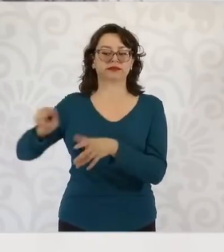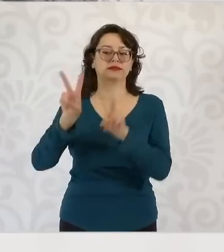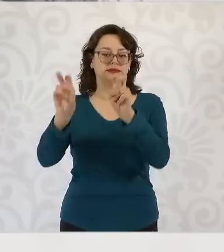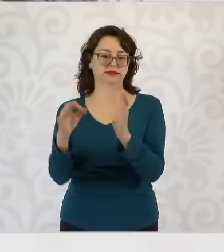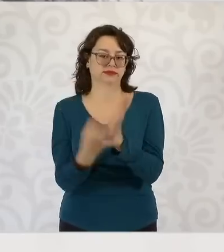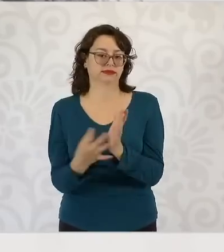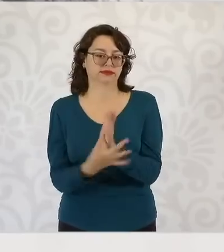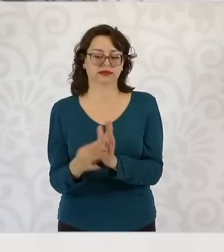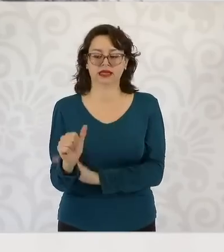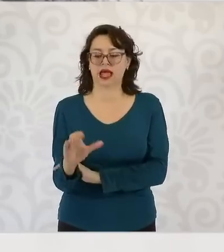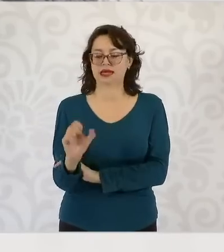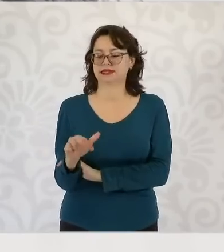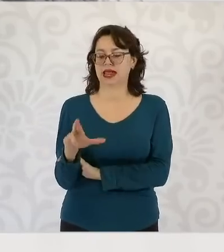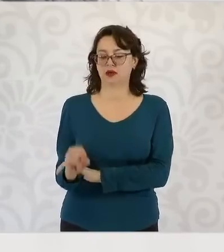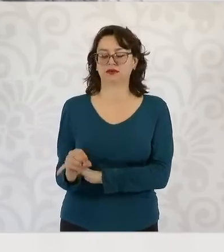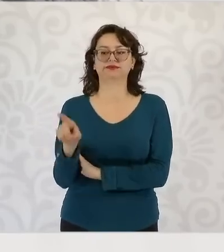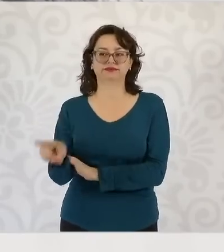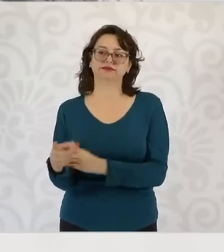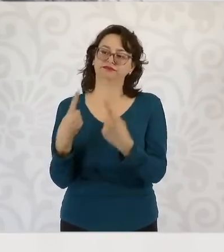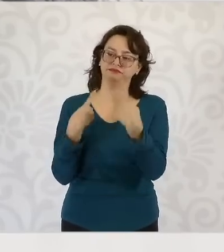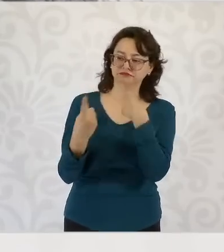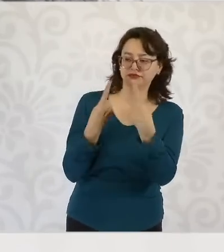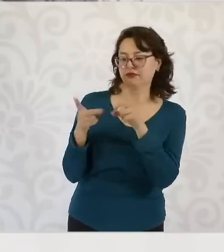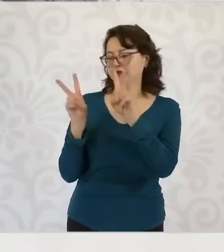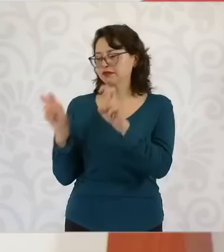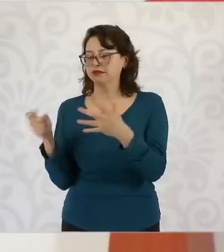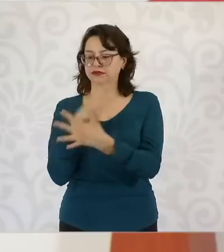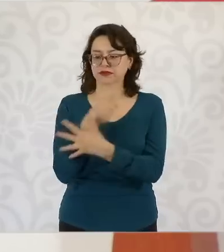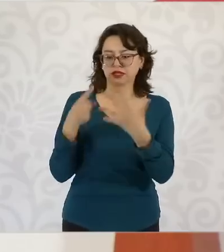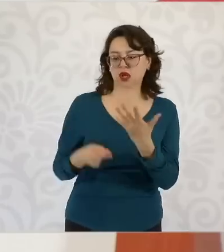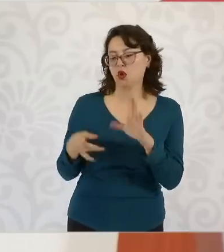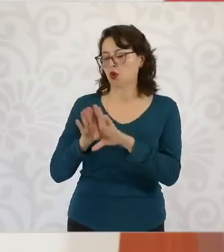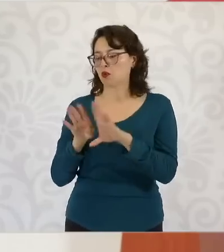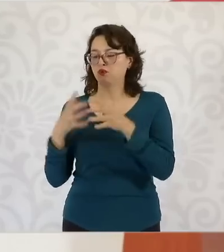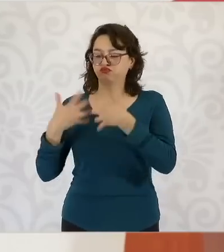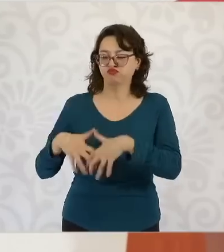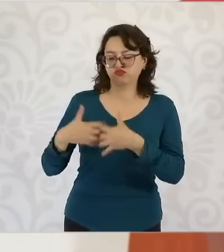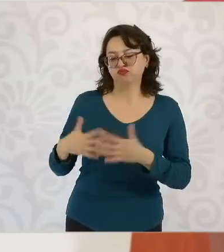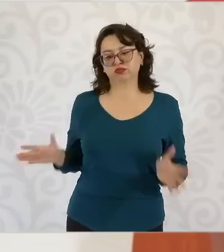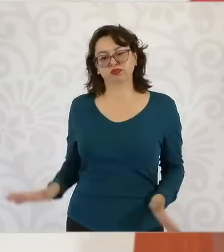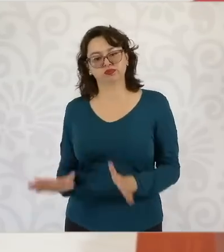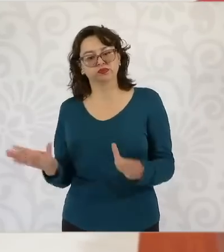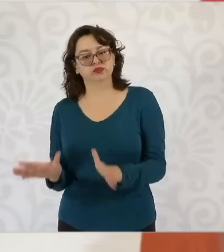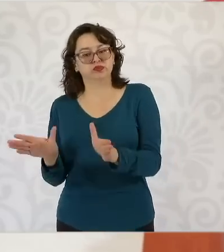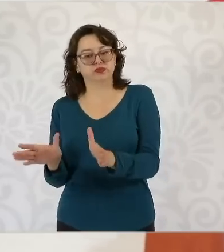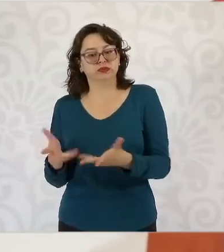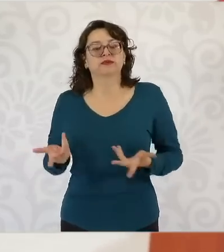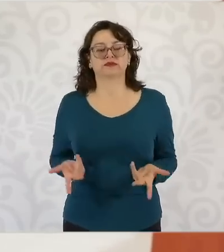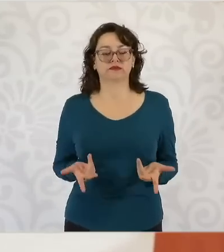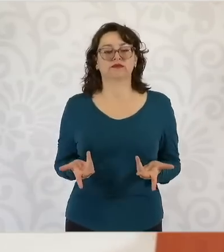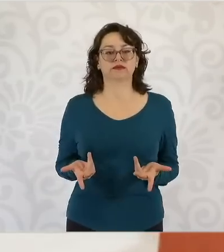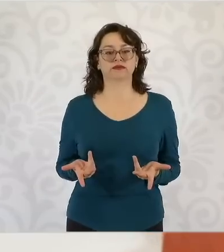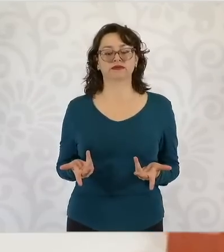Ayer hablamos de distintos temas, de cómo fortalecer la industria y una de ellas pues es la